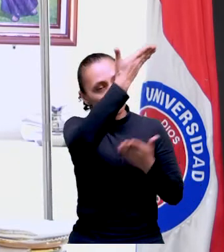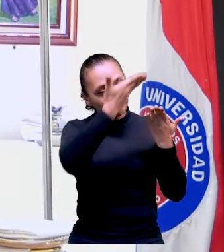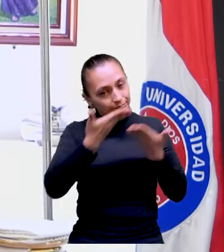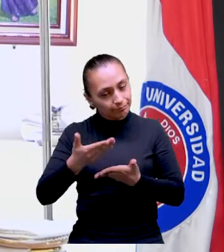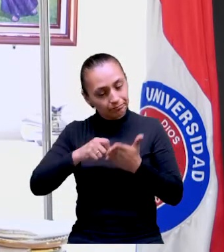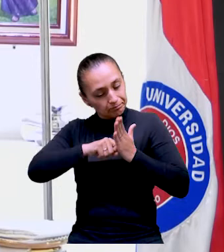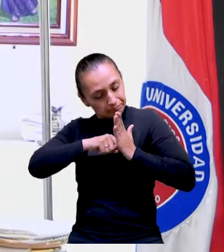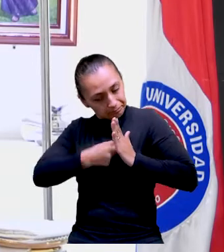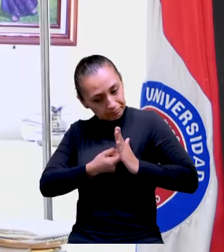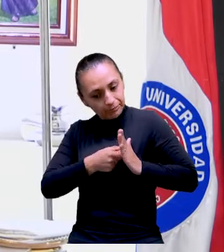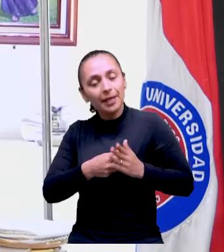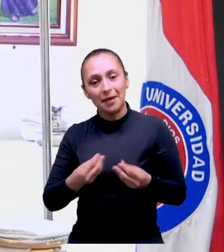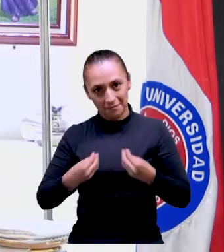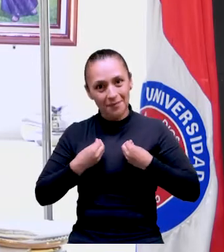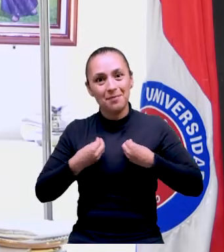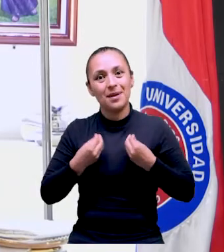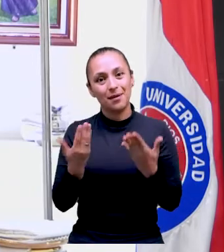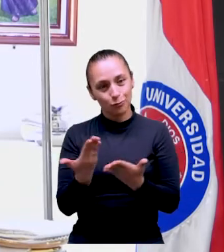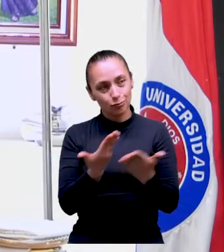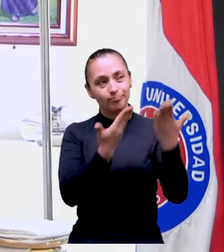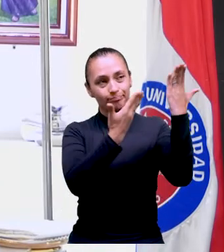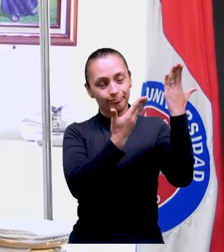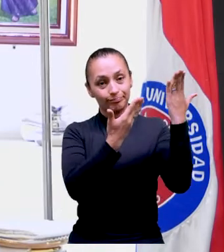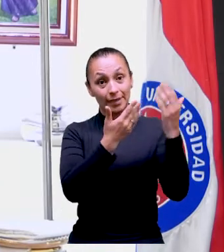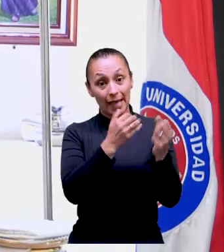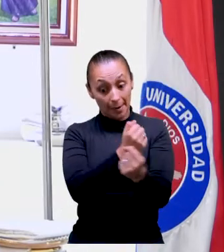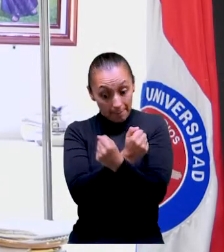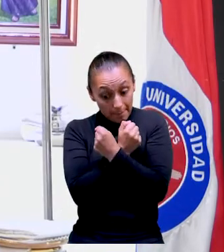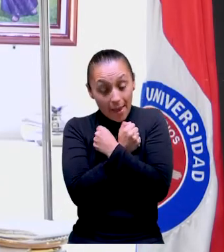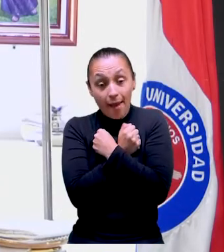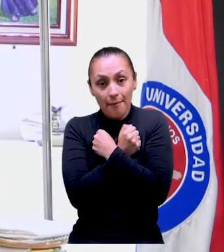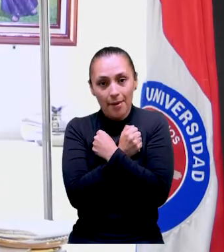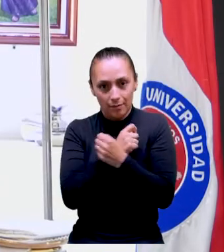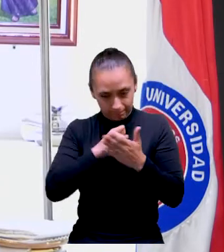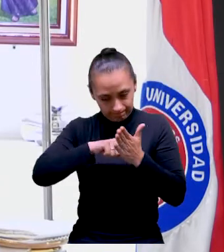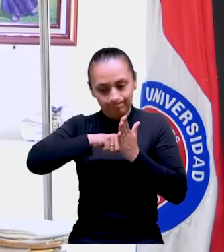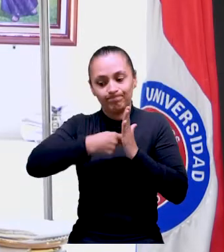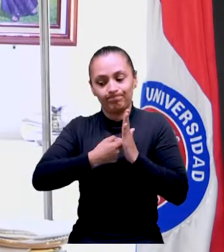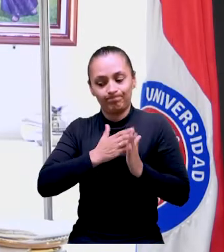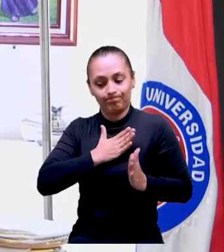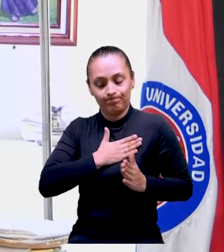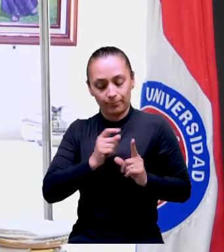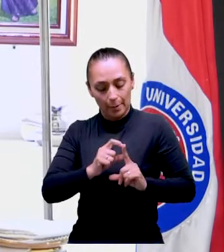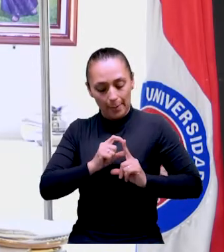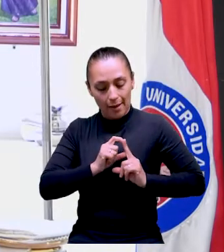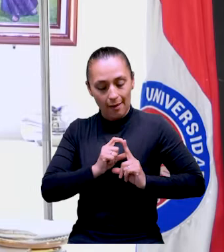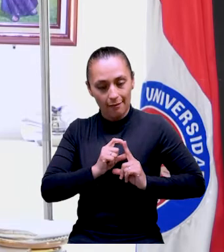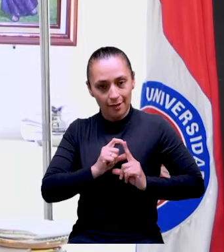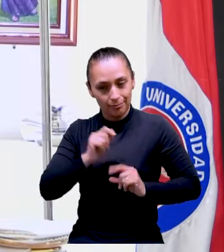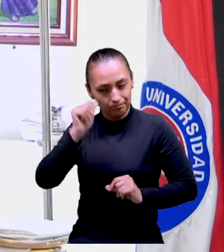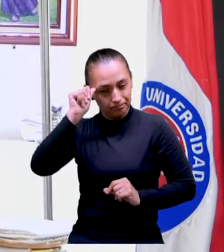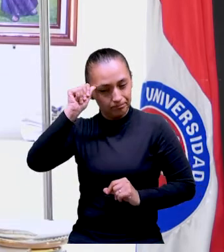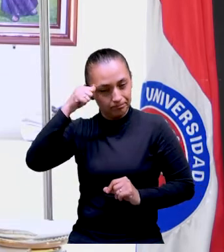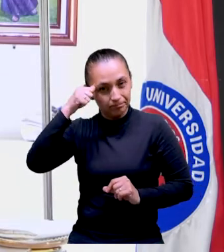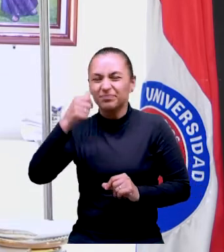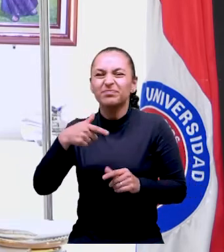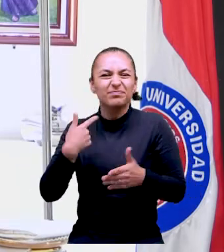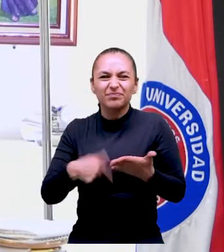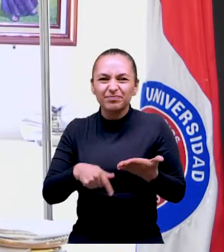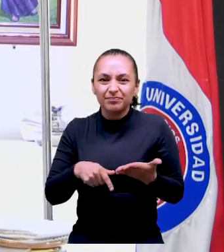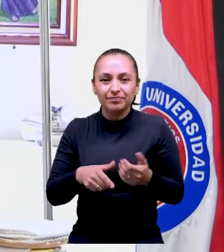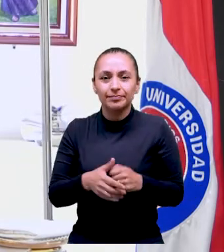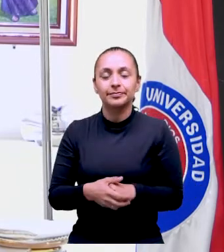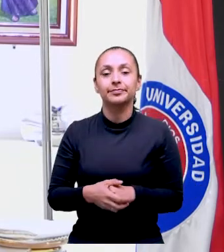y vendremos a él y evitaremos en él el que me ama guardará mis